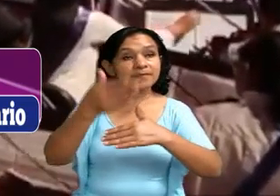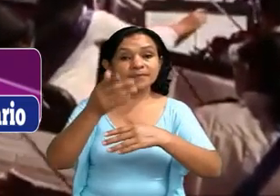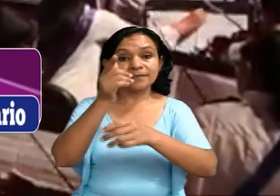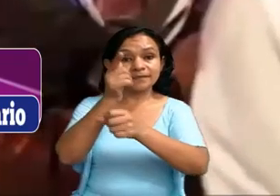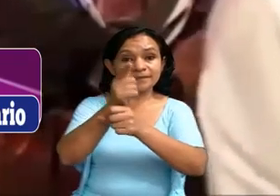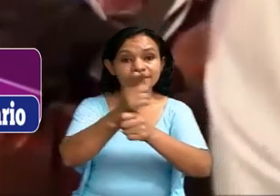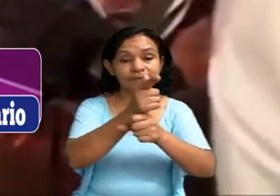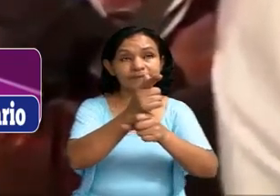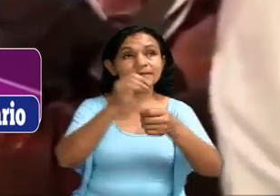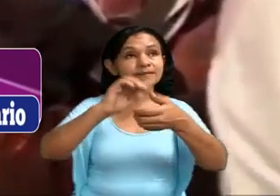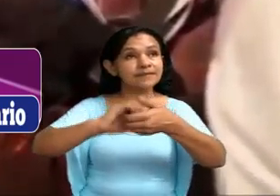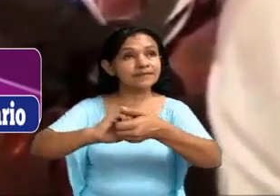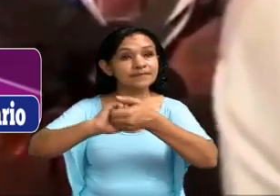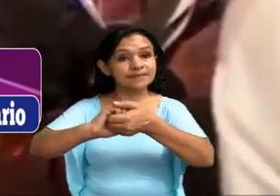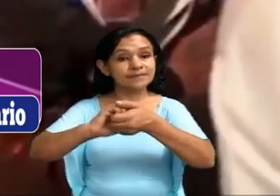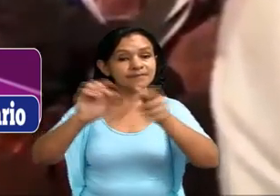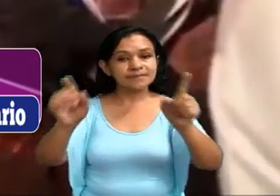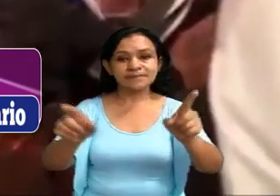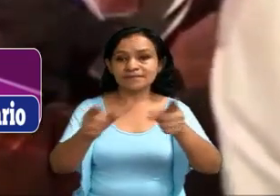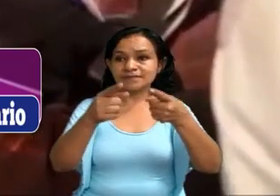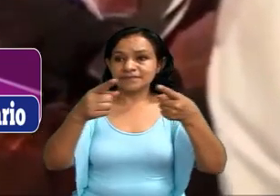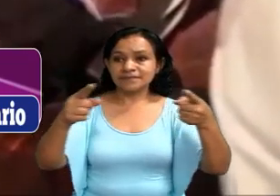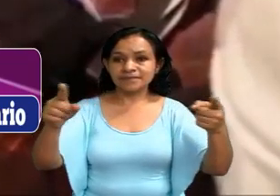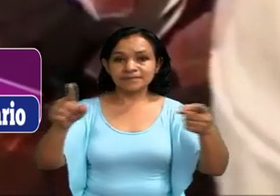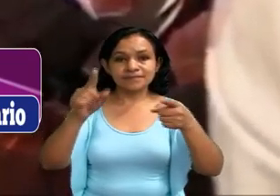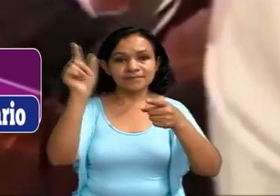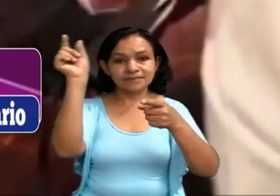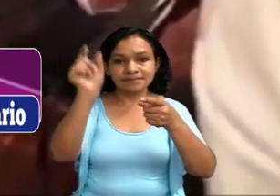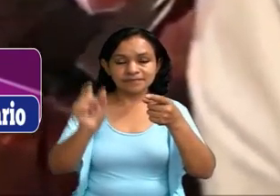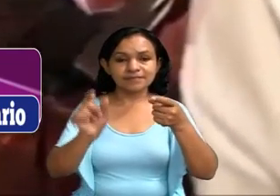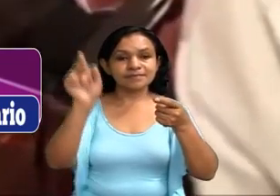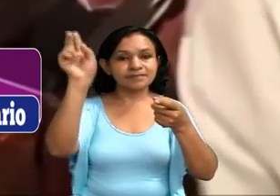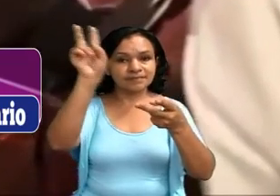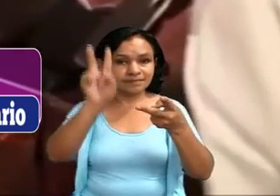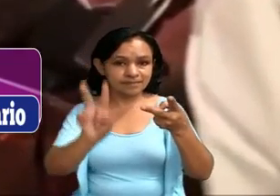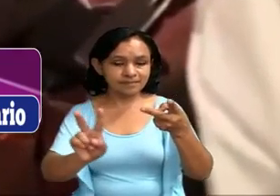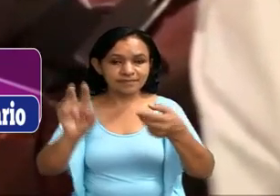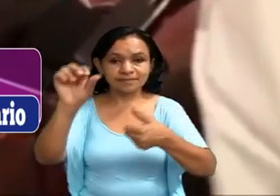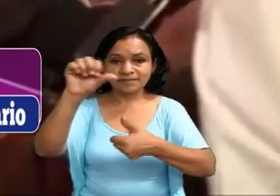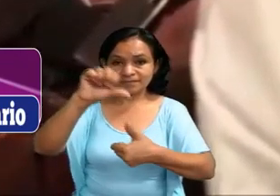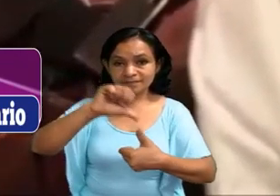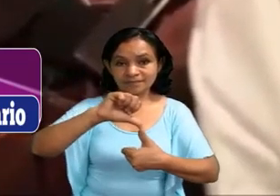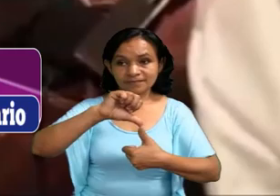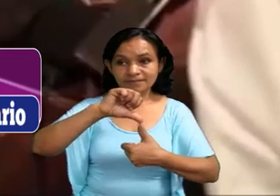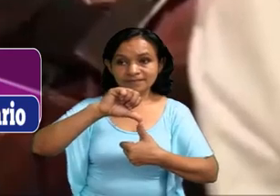a muchos amigos músicos en Italia, en Venezuela, en Centroamérica,